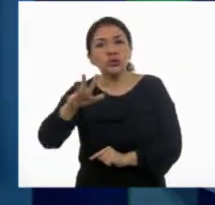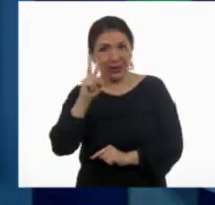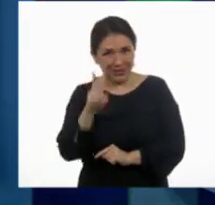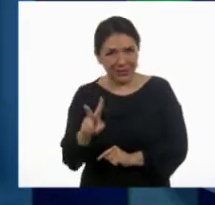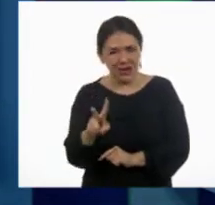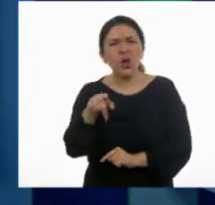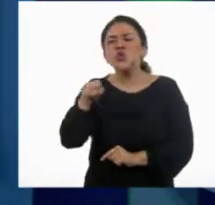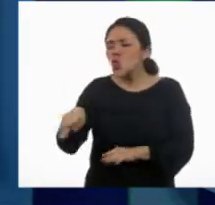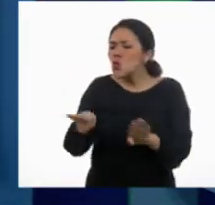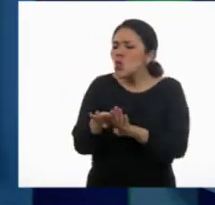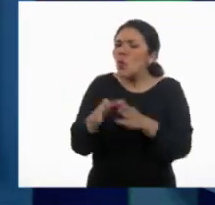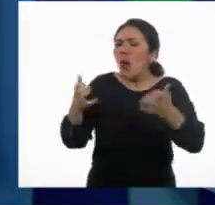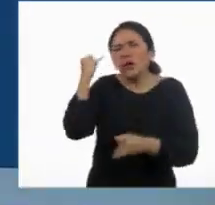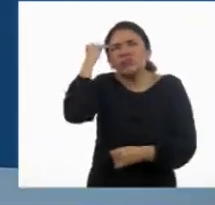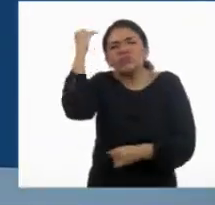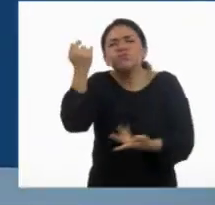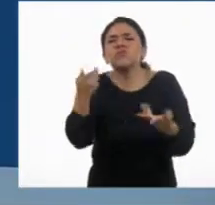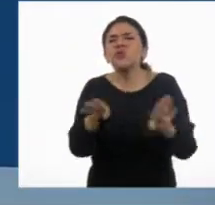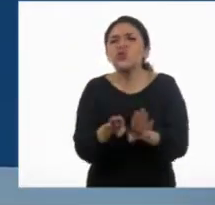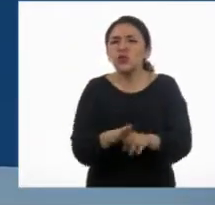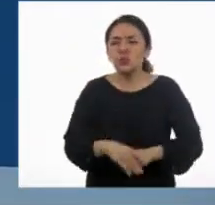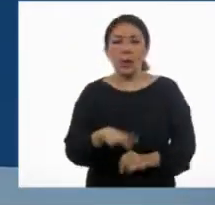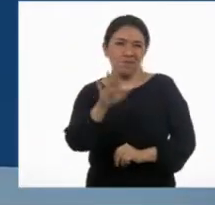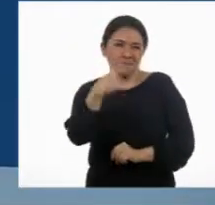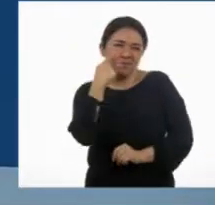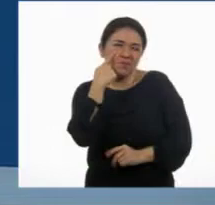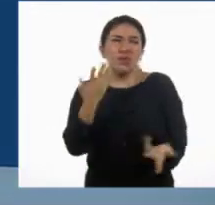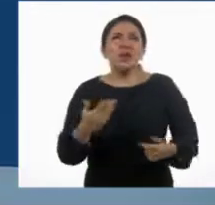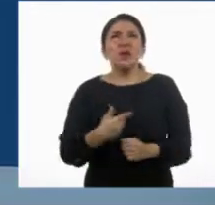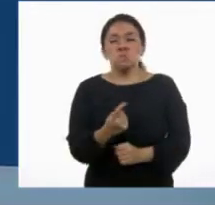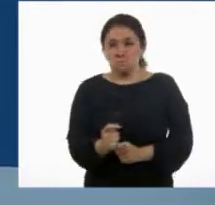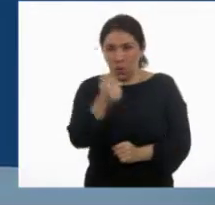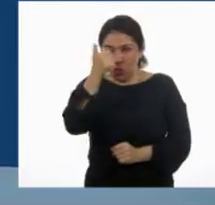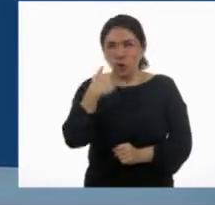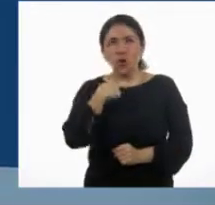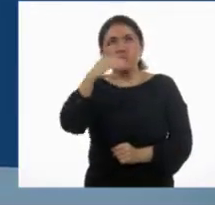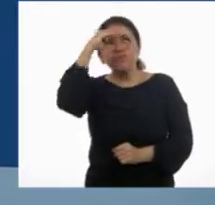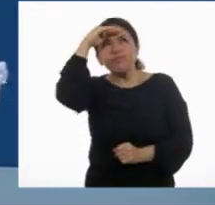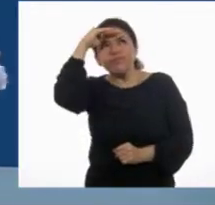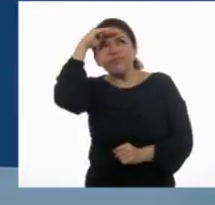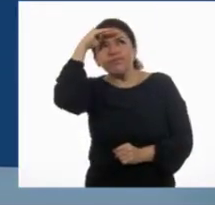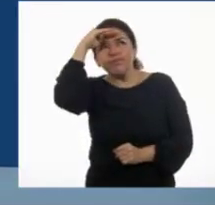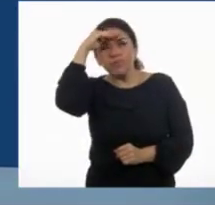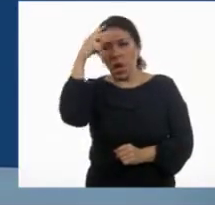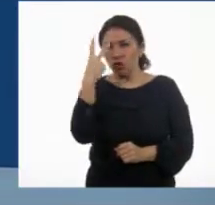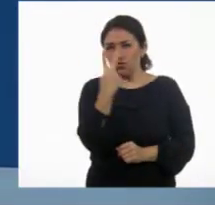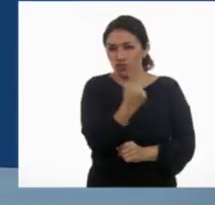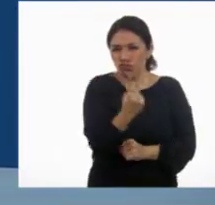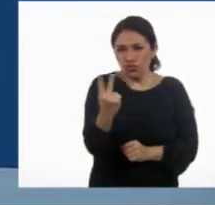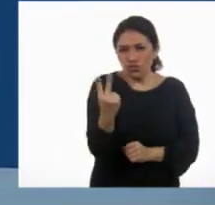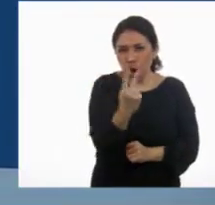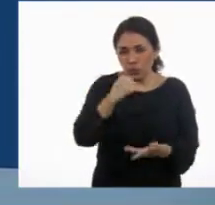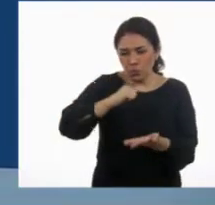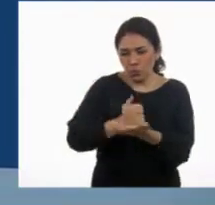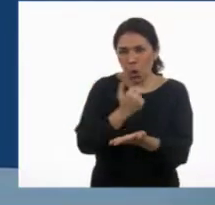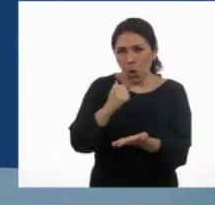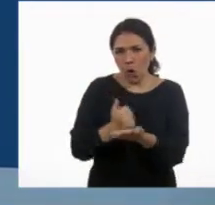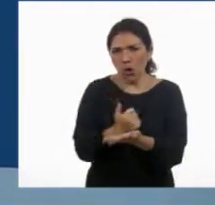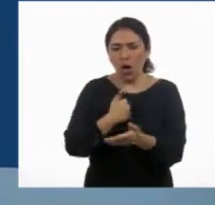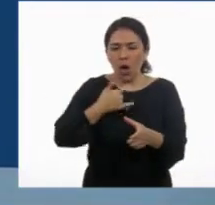lo hiciste, Ton? Bueno, pues con esos 2 tendría